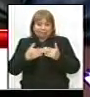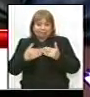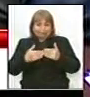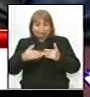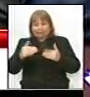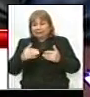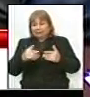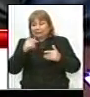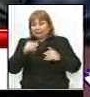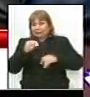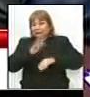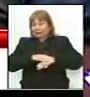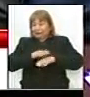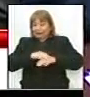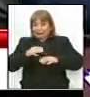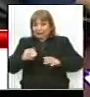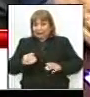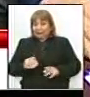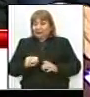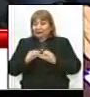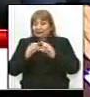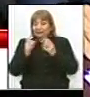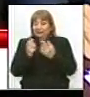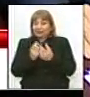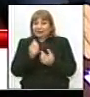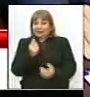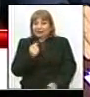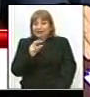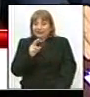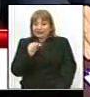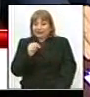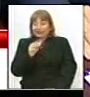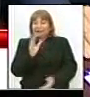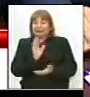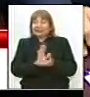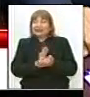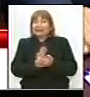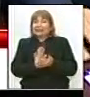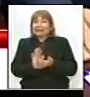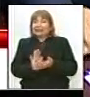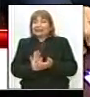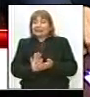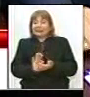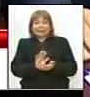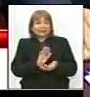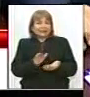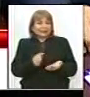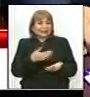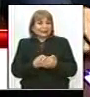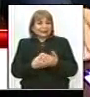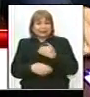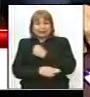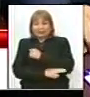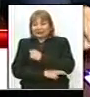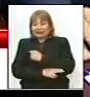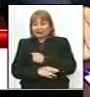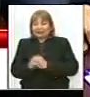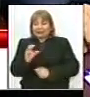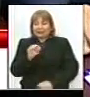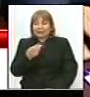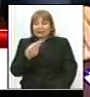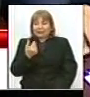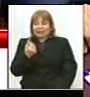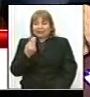está acusación del congresista arana tiene que ver con una negación sistemática ante toda la nación de parte del señor chaves